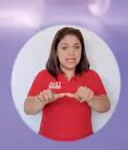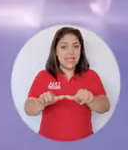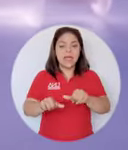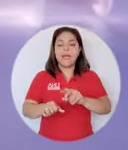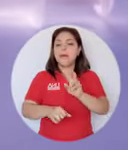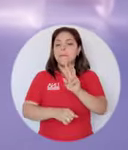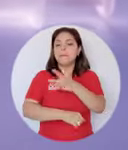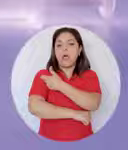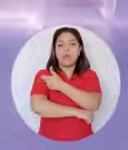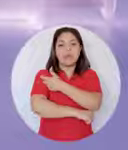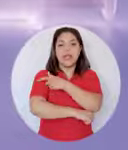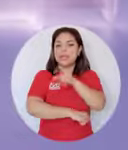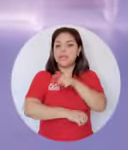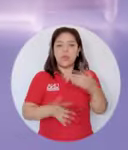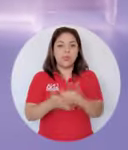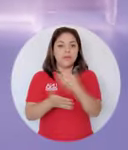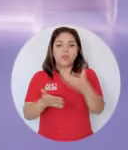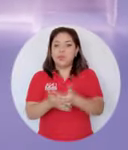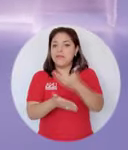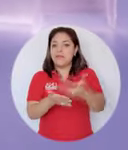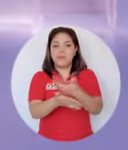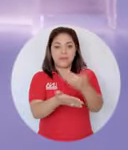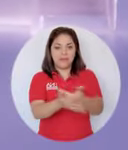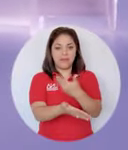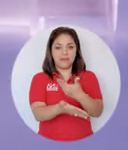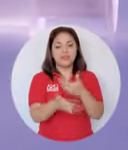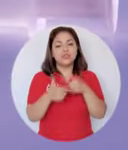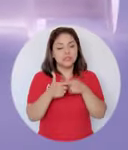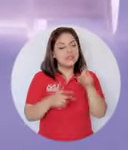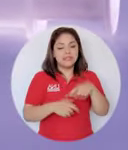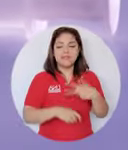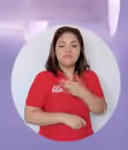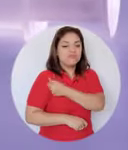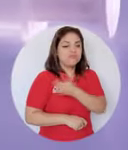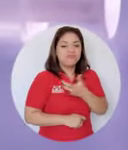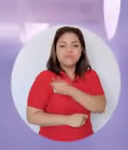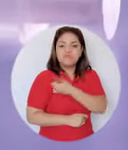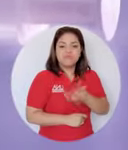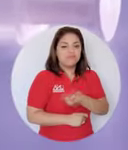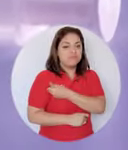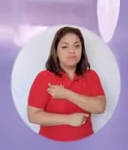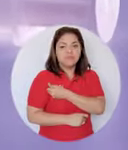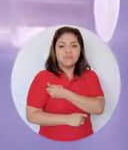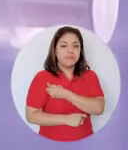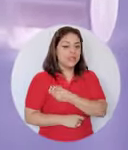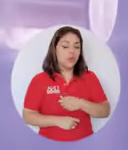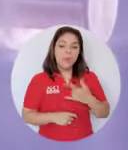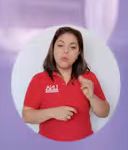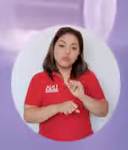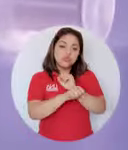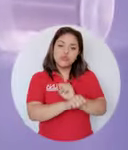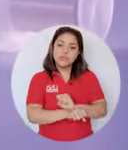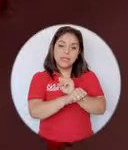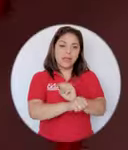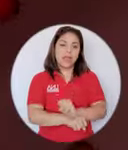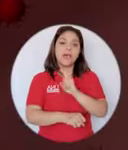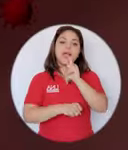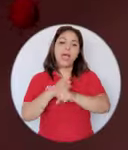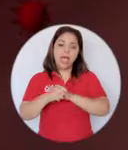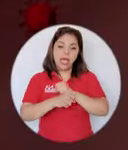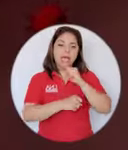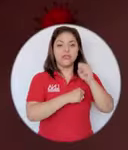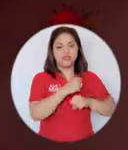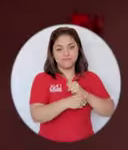Y posiblemente lleguemos a un proceso en donde esta vacuna vaya a ser una vacuna más dentro de las cuales tengamos que aplicarnos de